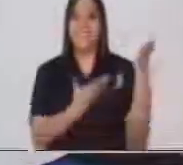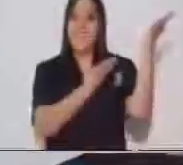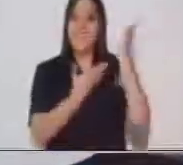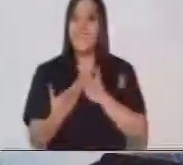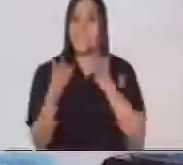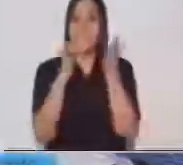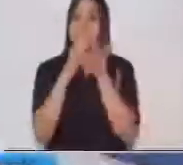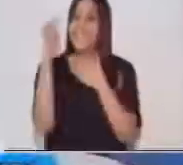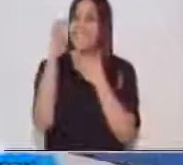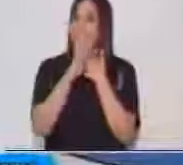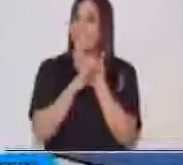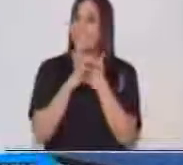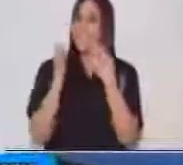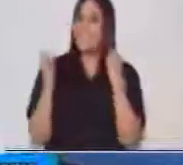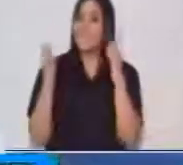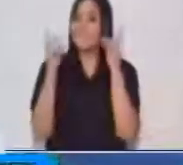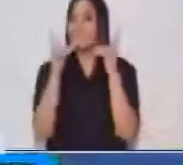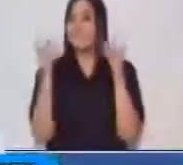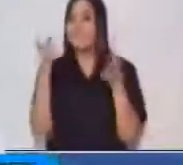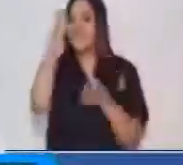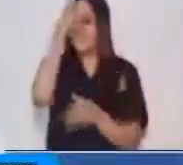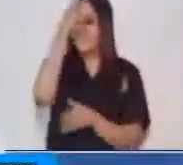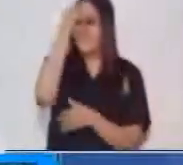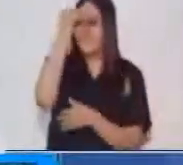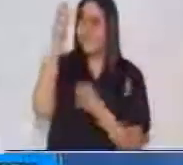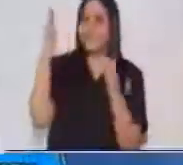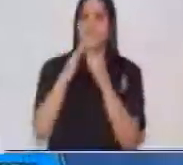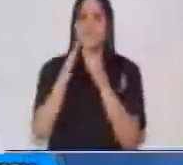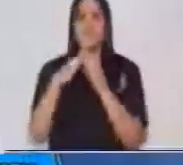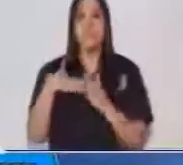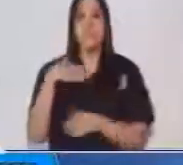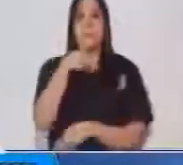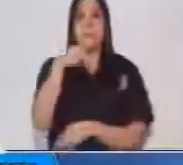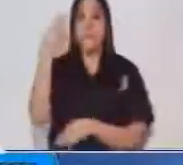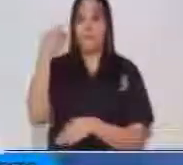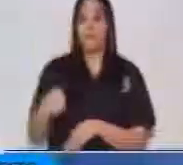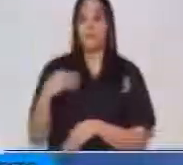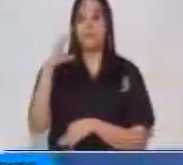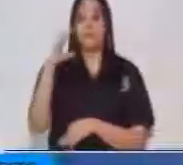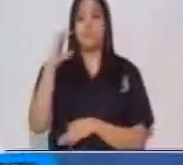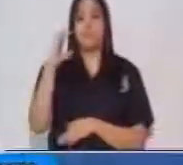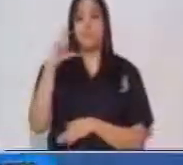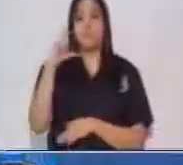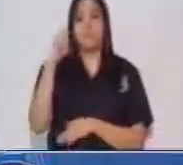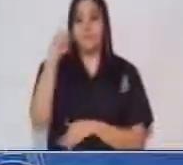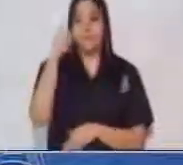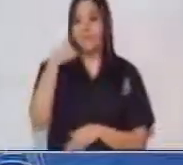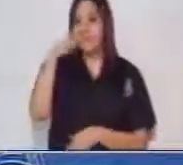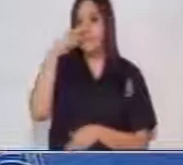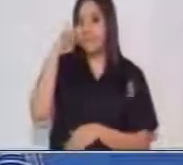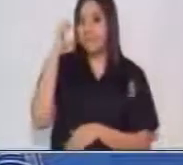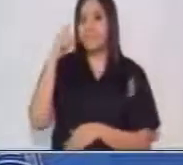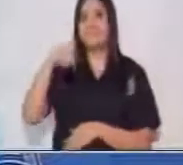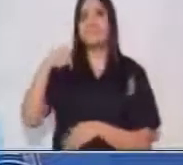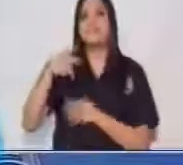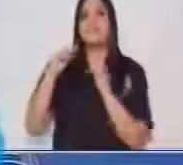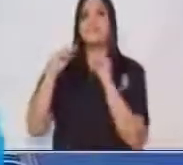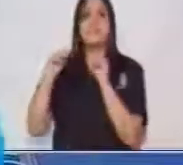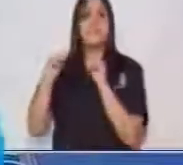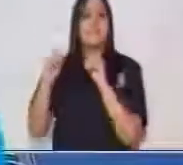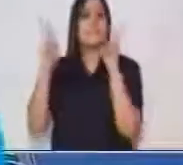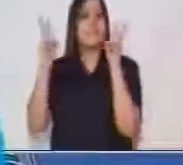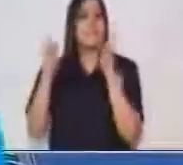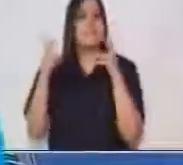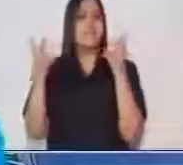Bienvenidos a este espacio educativo Aprendo en Casa. Mi nombre es Celeste Hernández y en esta oportunidad desarrollaré el tema